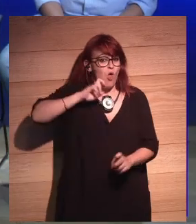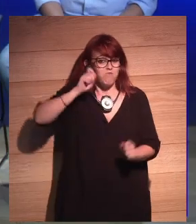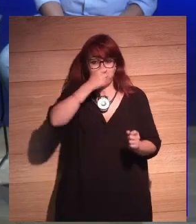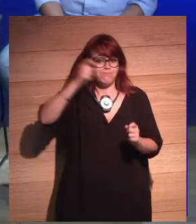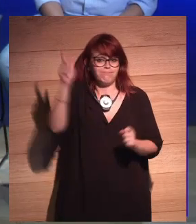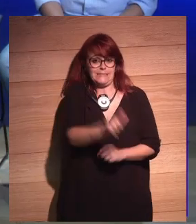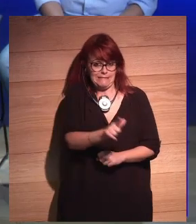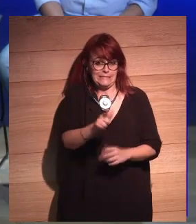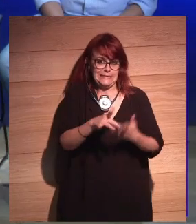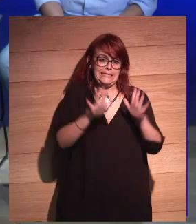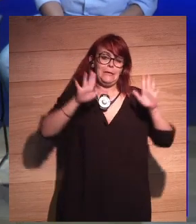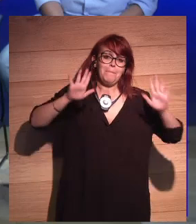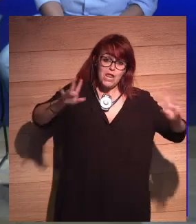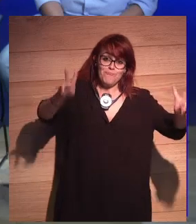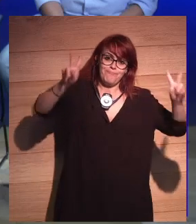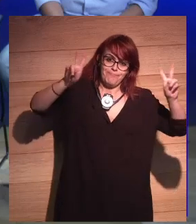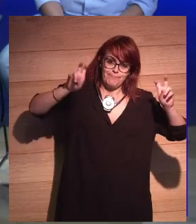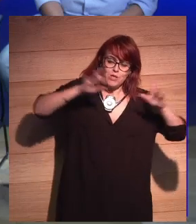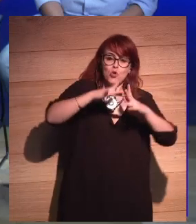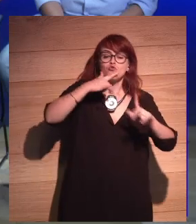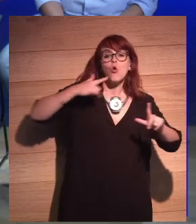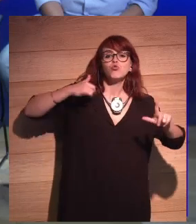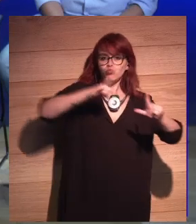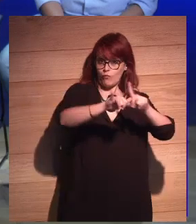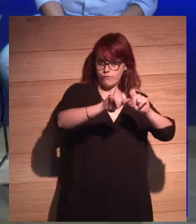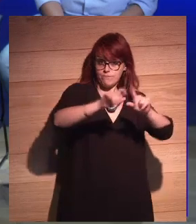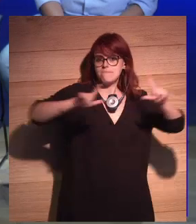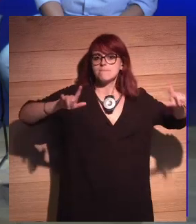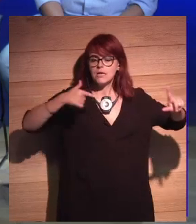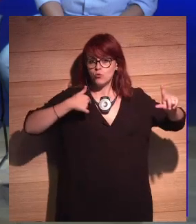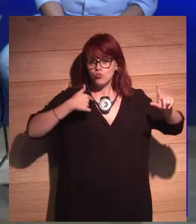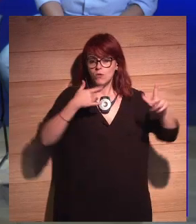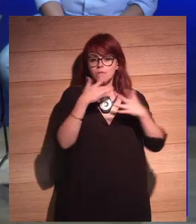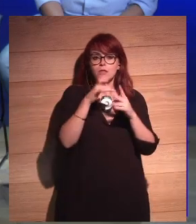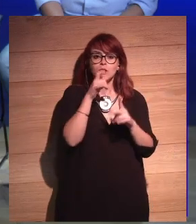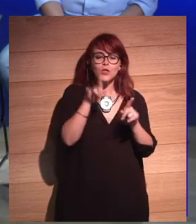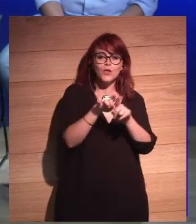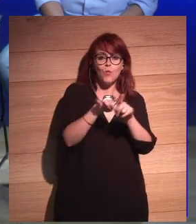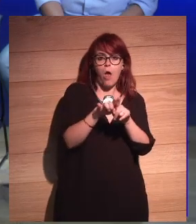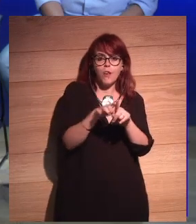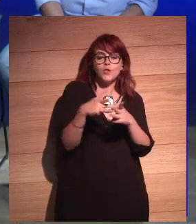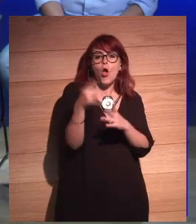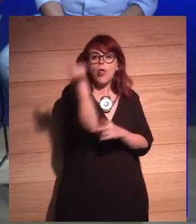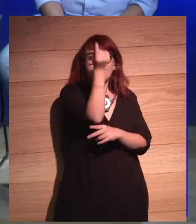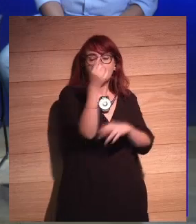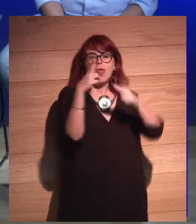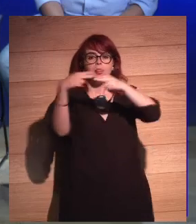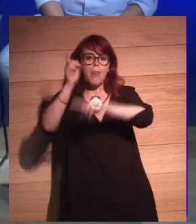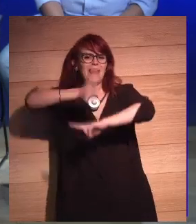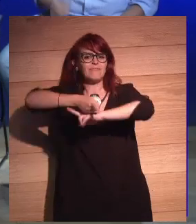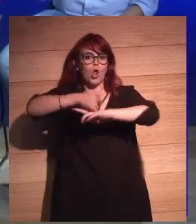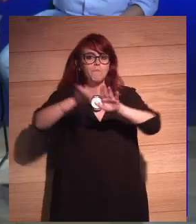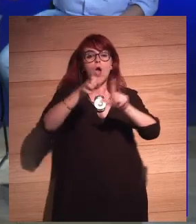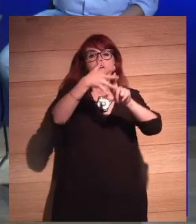aquí entrecomillo, yo tengo una página de YouTube, yo no soy Víctor Scorsese, ¿vale? Yo tengo un